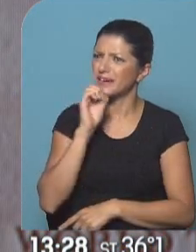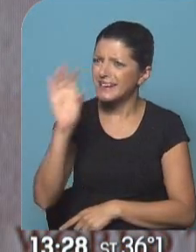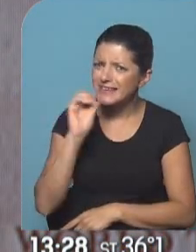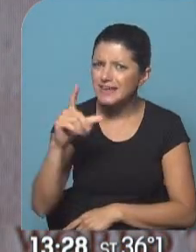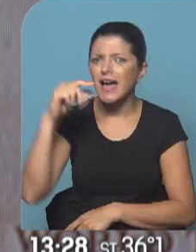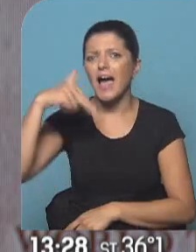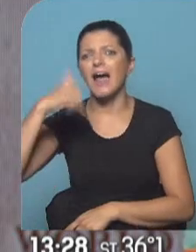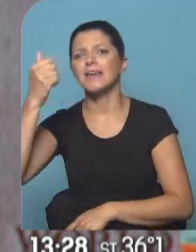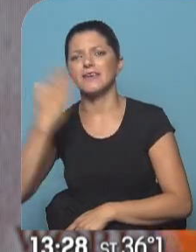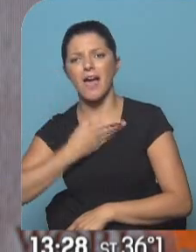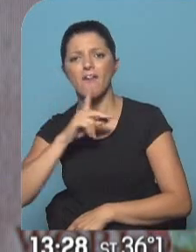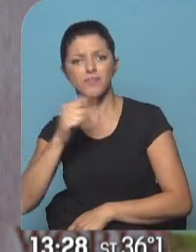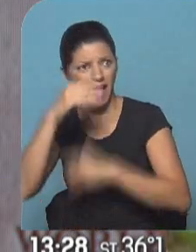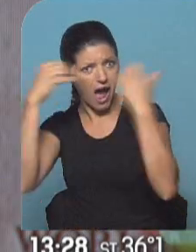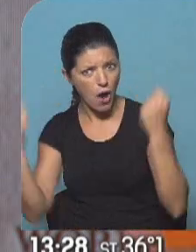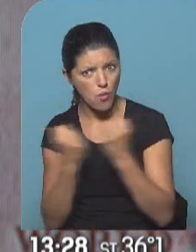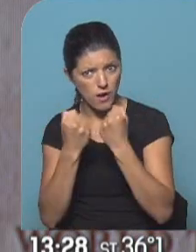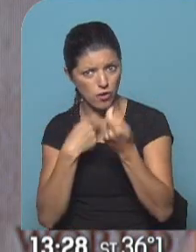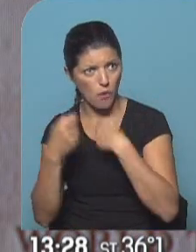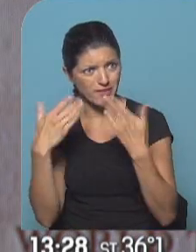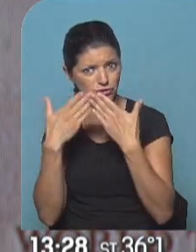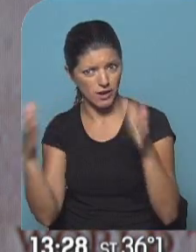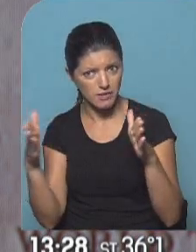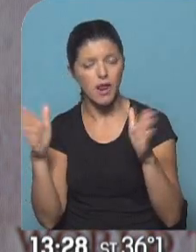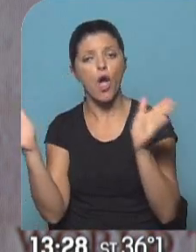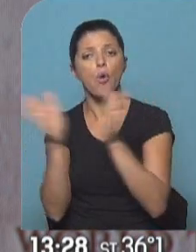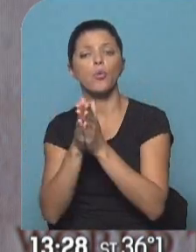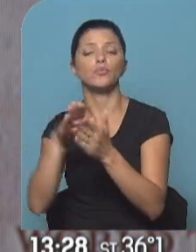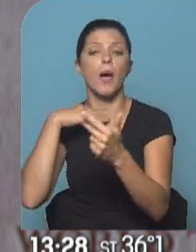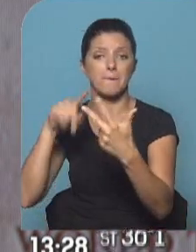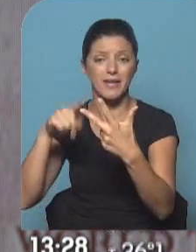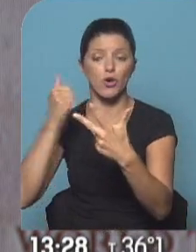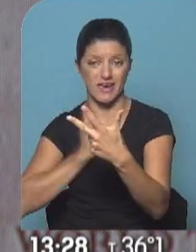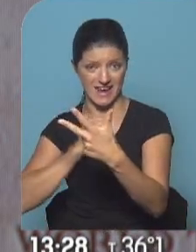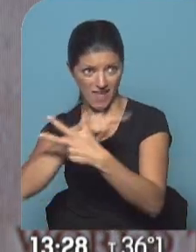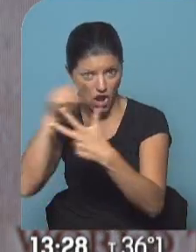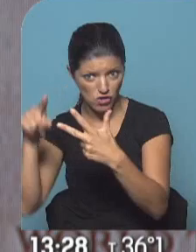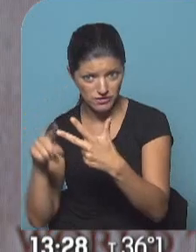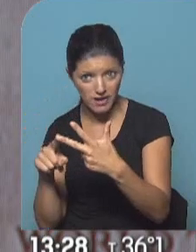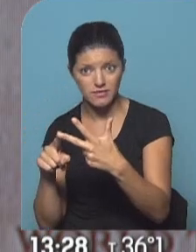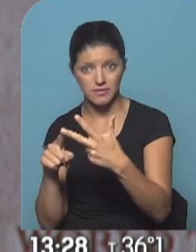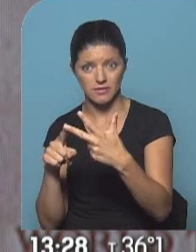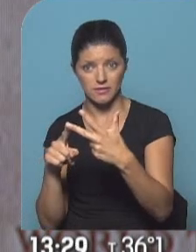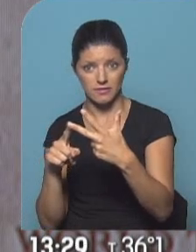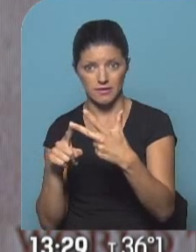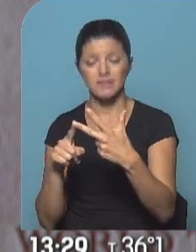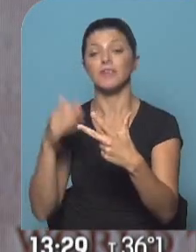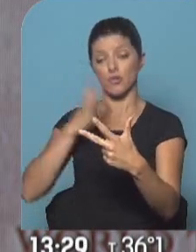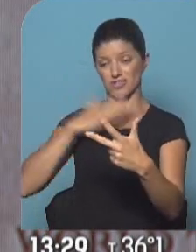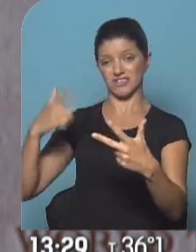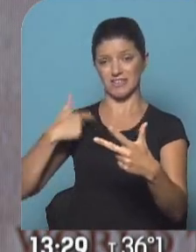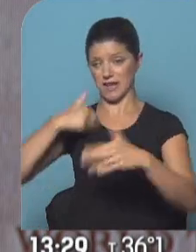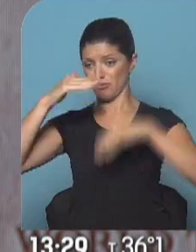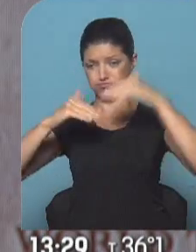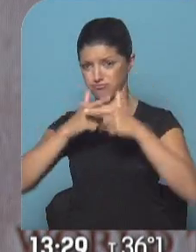mismo acuerdo de libre comercio que tiene Estados Unidos con México y con Canadá por ser desparejo para los sindicatos norteamericanos